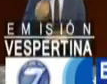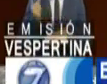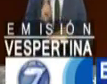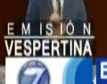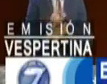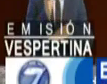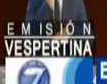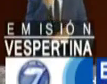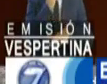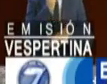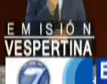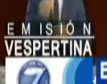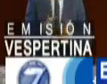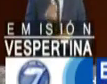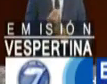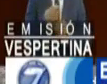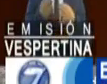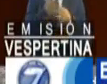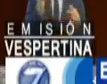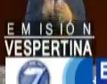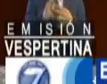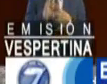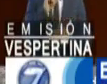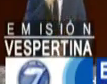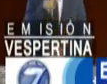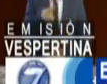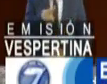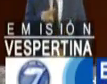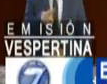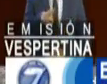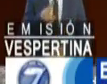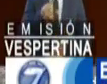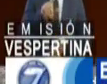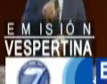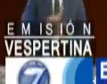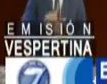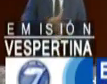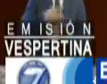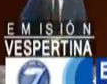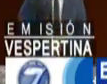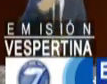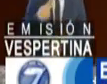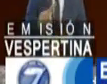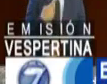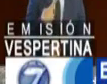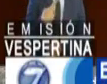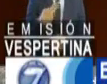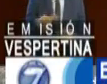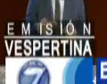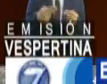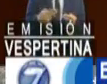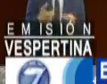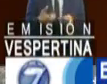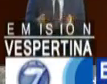que también estrechemos las relaciones comerciales entre Guatemala y México. Para nosotros,